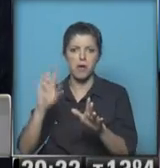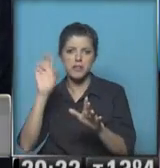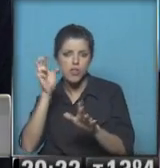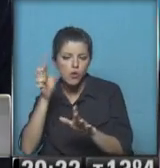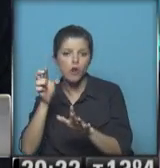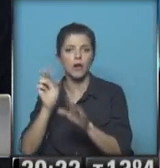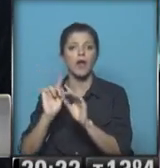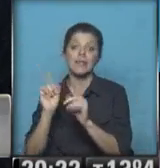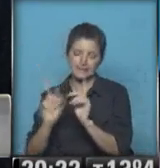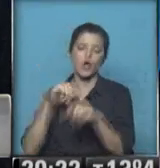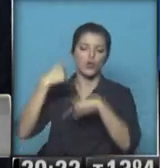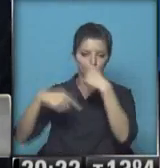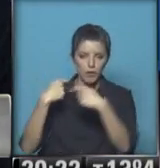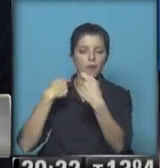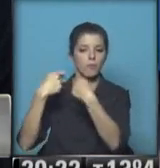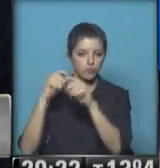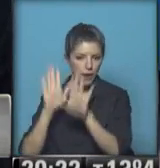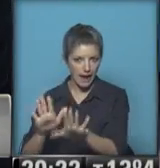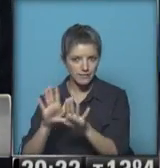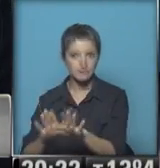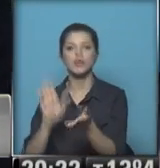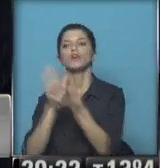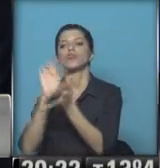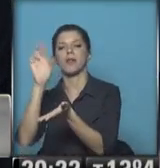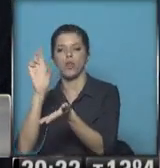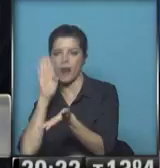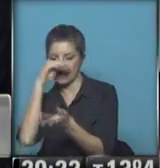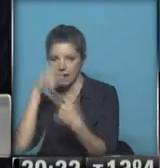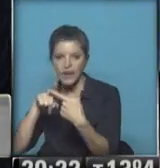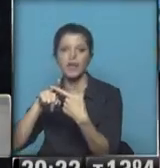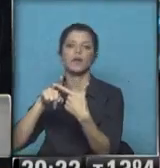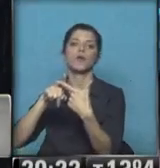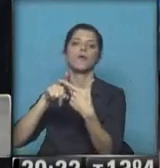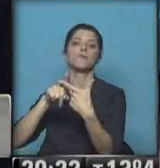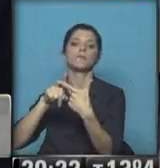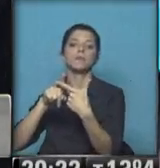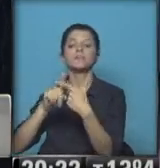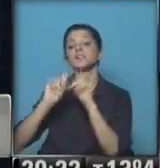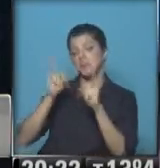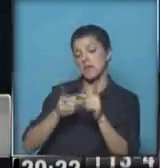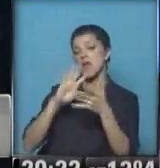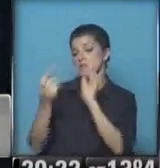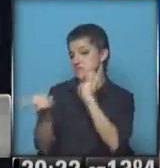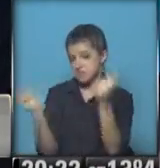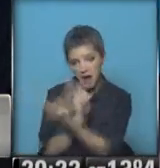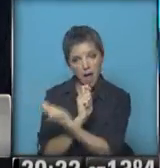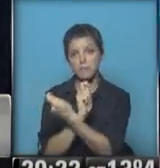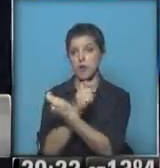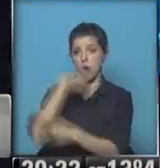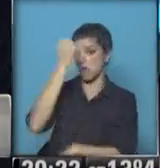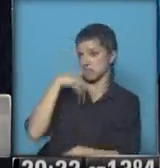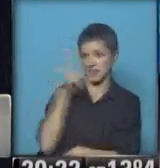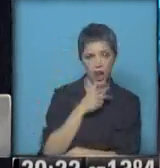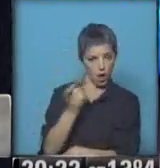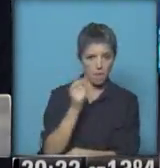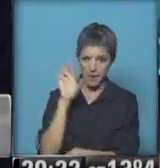seguía el mercado marginal el mercado blue el mercado ilegal y estaba el tipo de cambio oficial con el